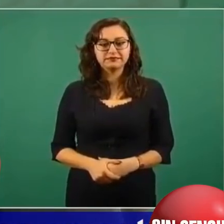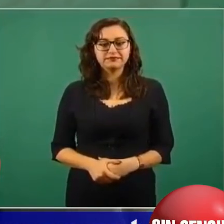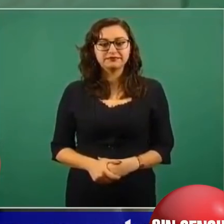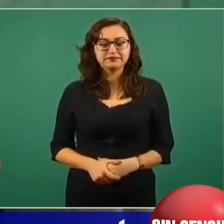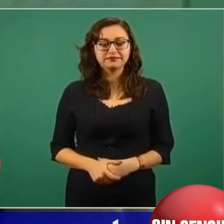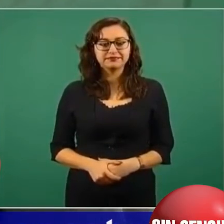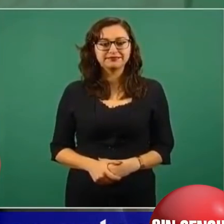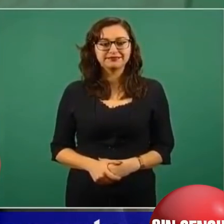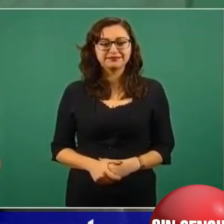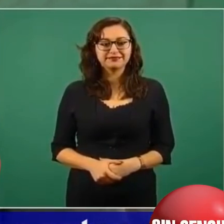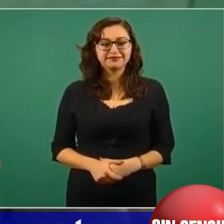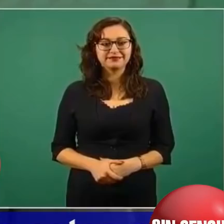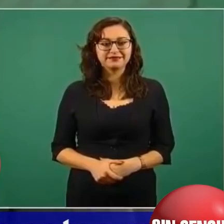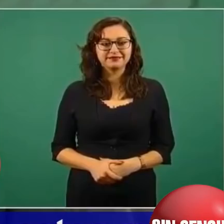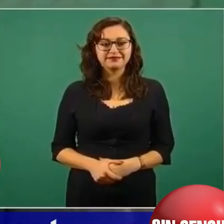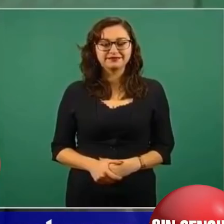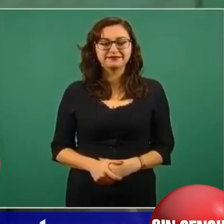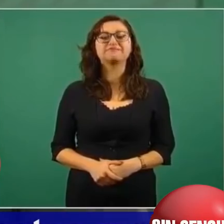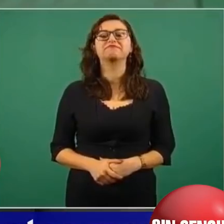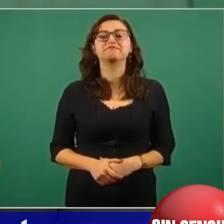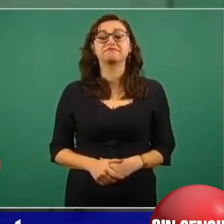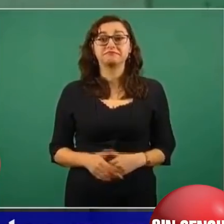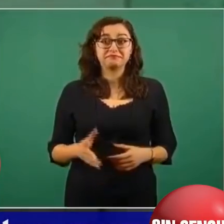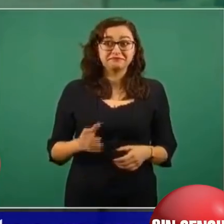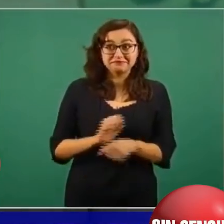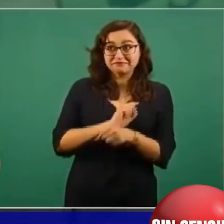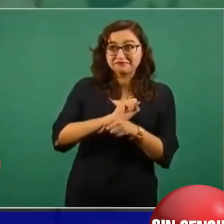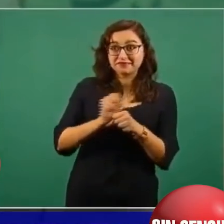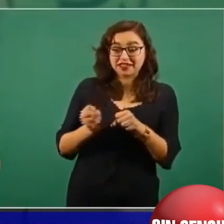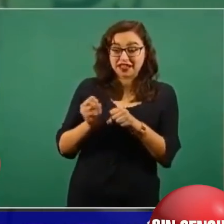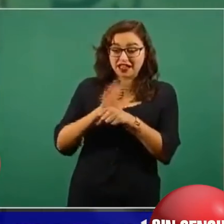Punto y post-COVID. Con